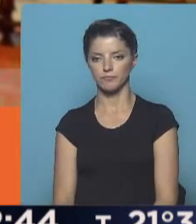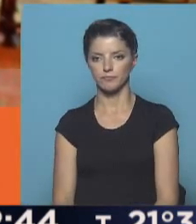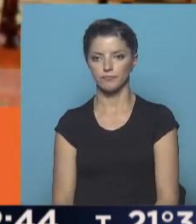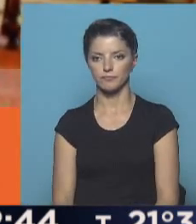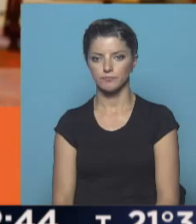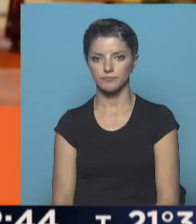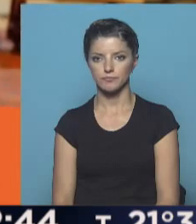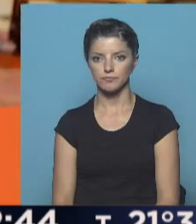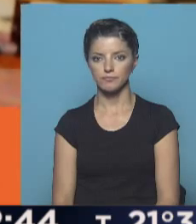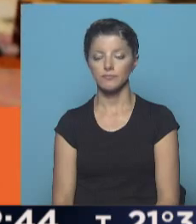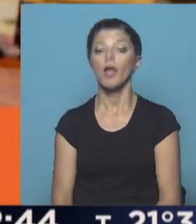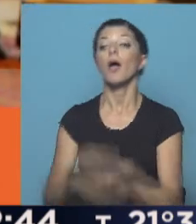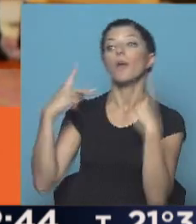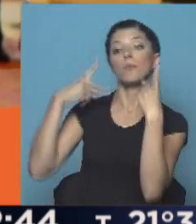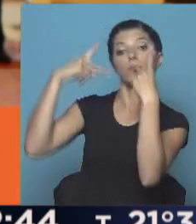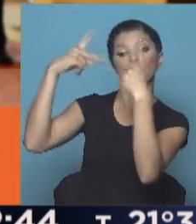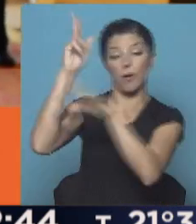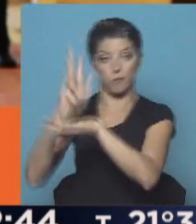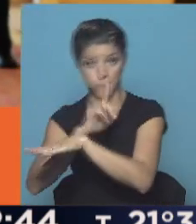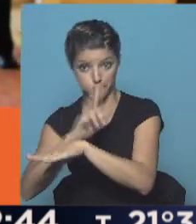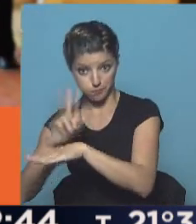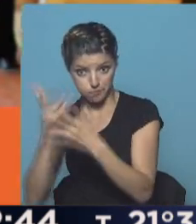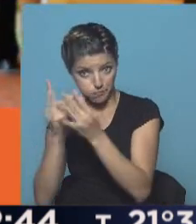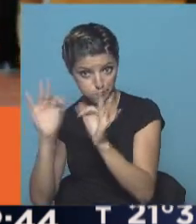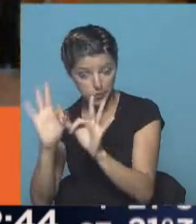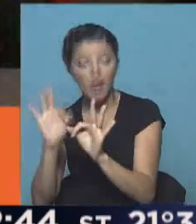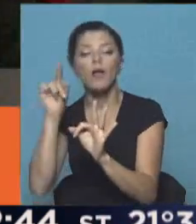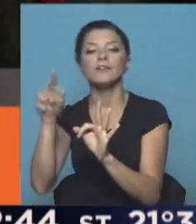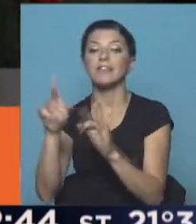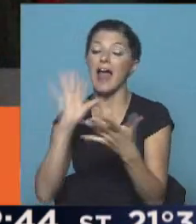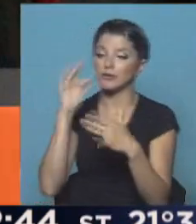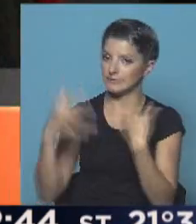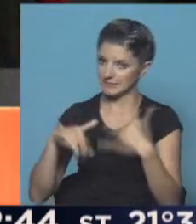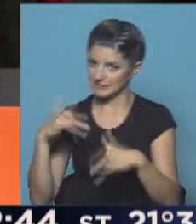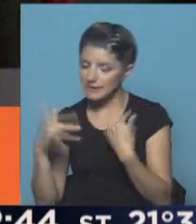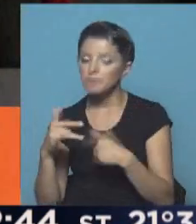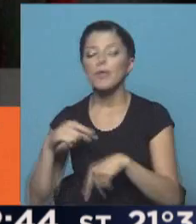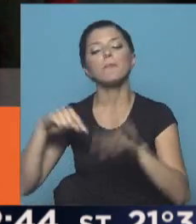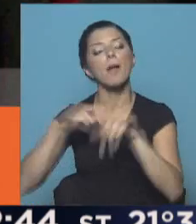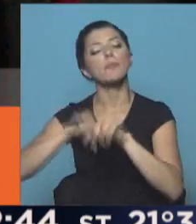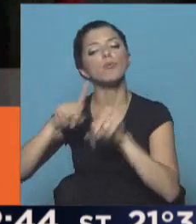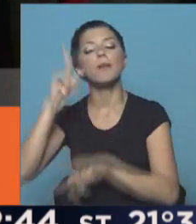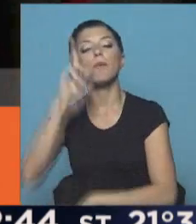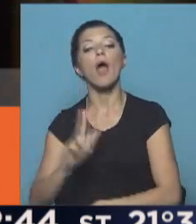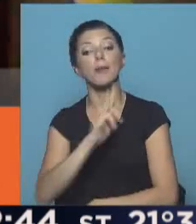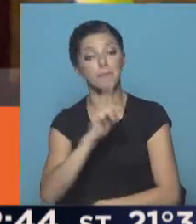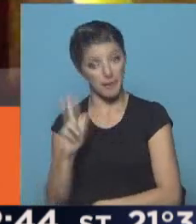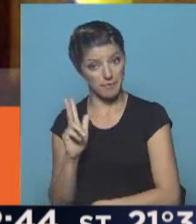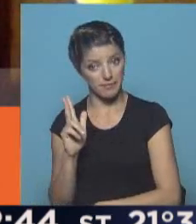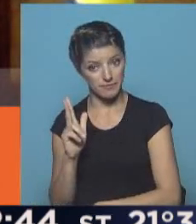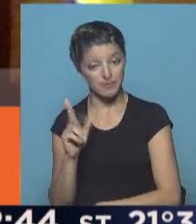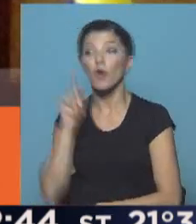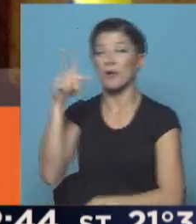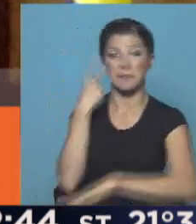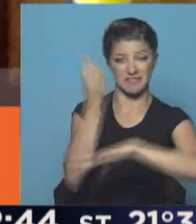Tras el viaje del presidente venezolano a la Santa Sede, en una estrategia arriesgada, el Papa Francisco impulsó a través de su